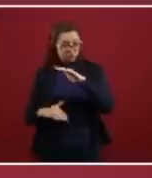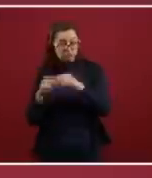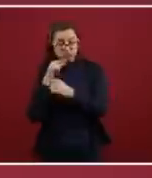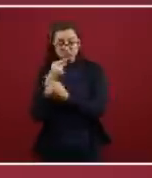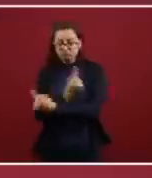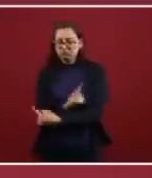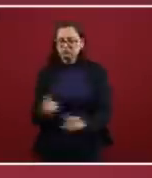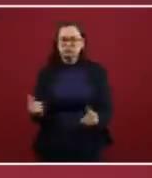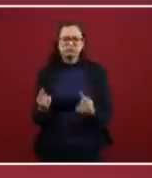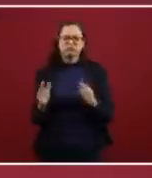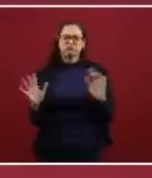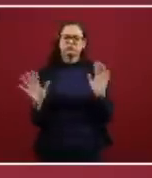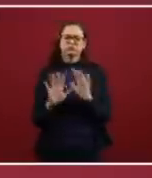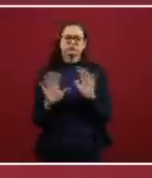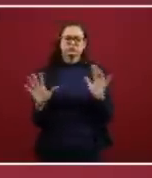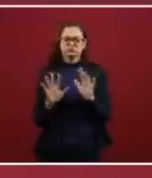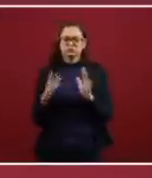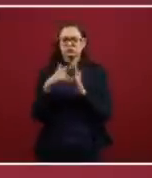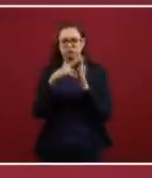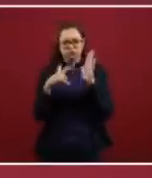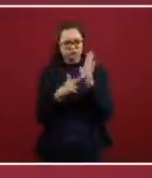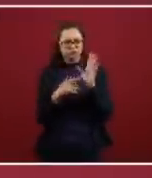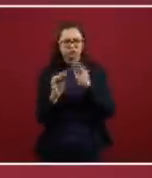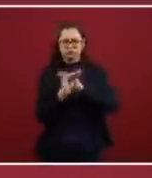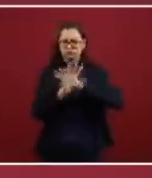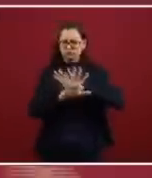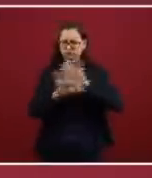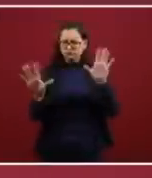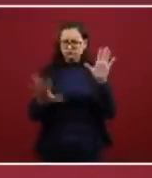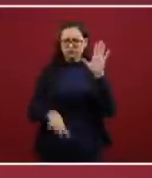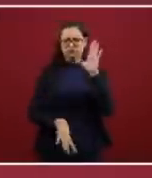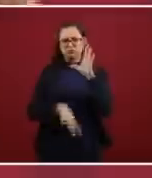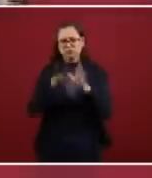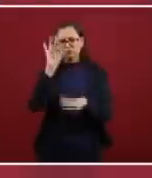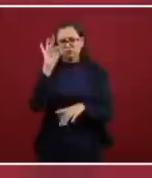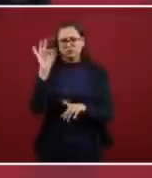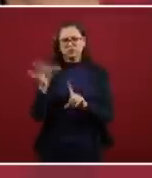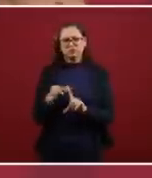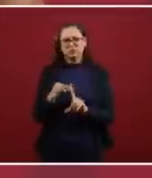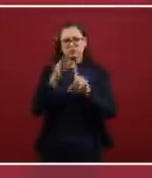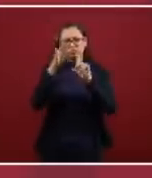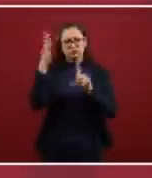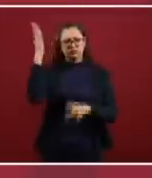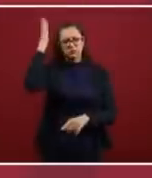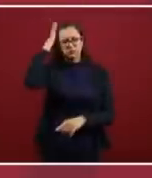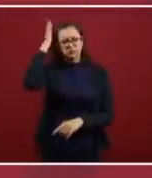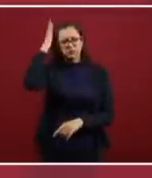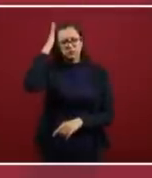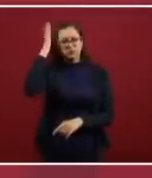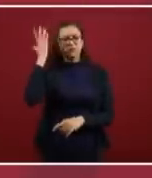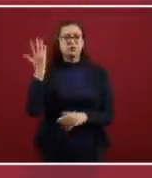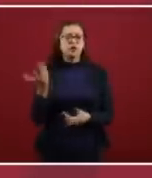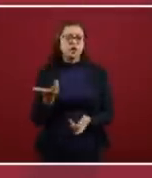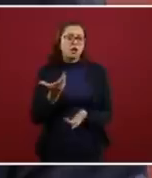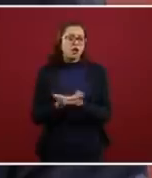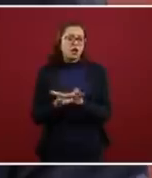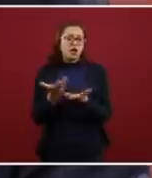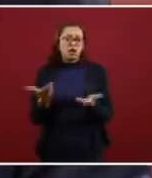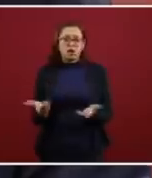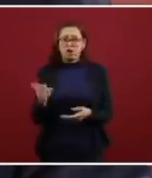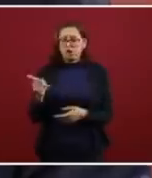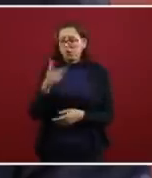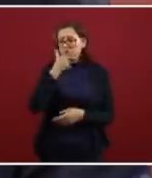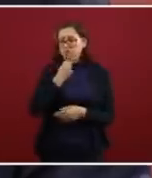Reglas claras en la elección de dirigentes. Ahora, por ejemplo, que se presentó esta